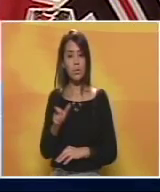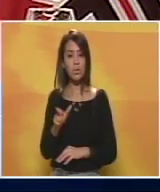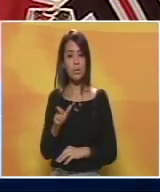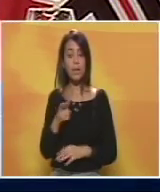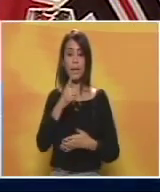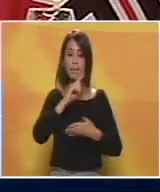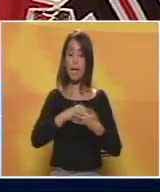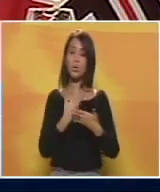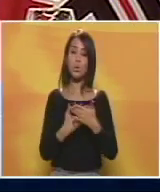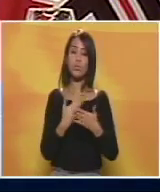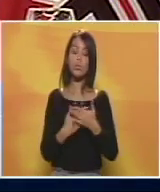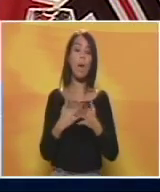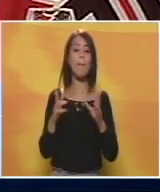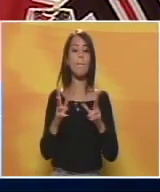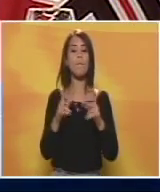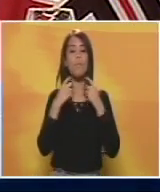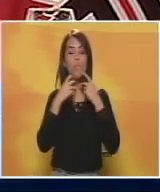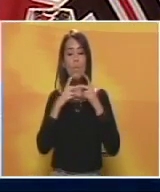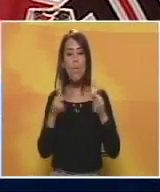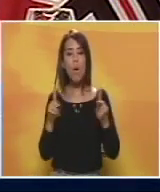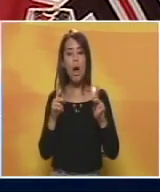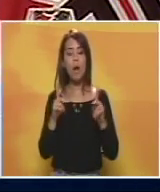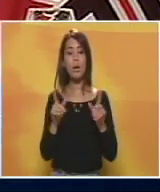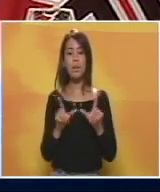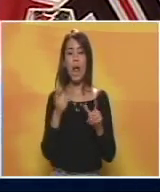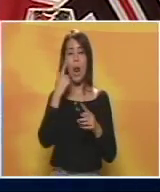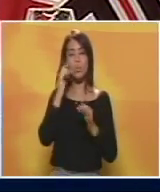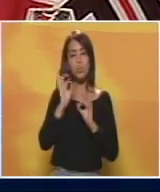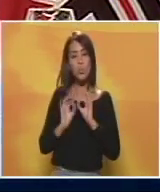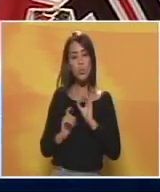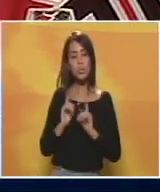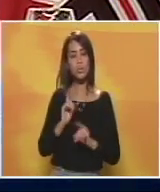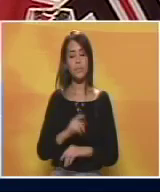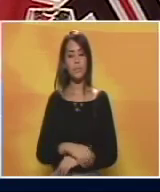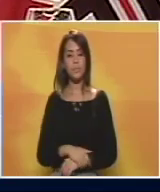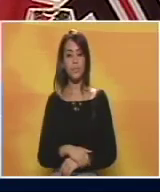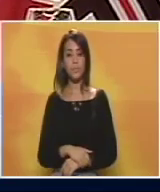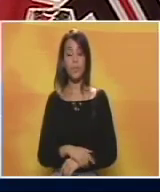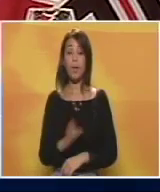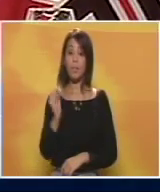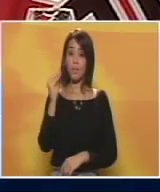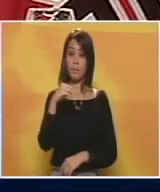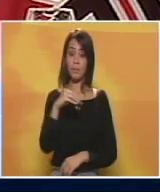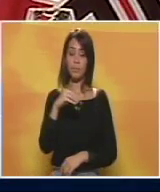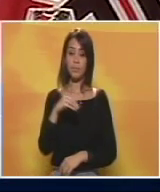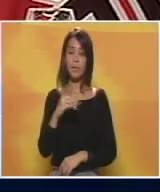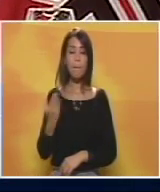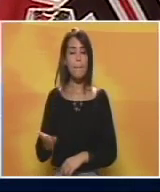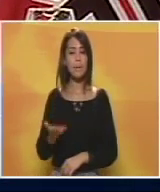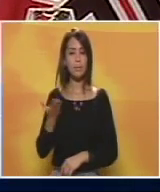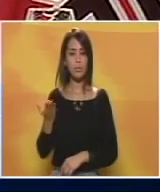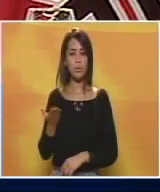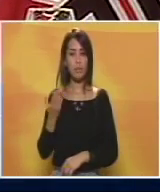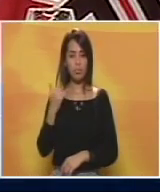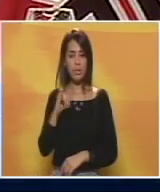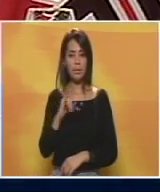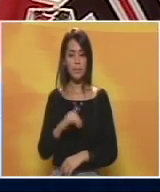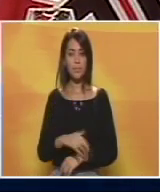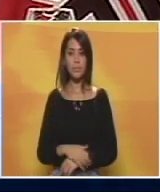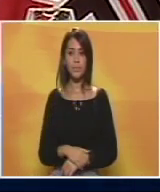contratando publicidad de caer en alguna de estas prohibiciones expresas. Además, la más importante que han